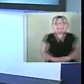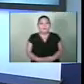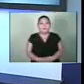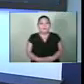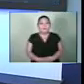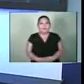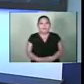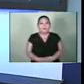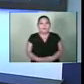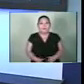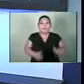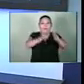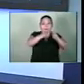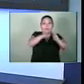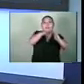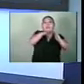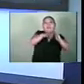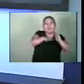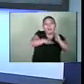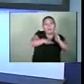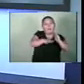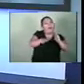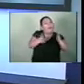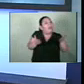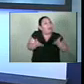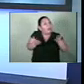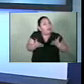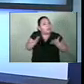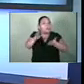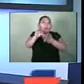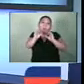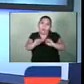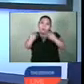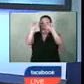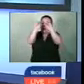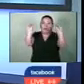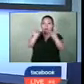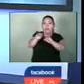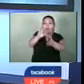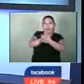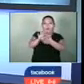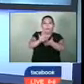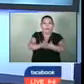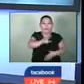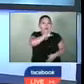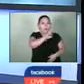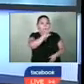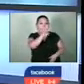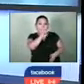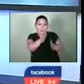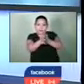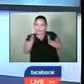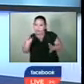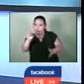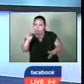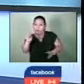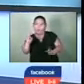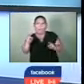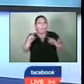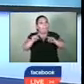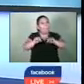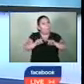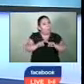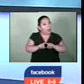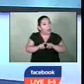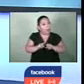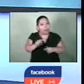El confinamiento provocó que comprar en internet se volviera una tendencia entre el año 2020 y 2021. Sin embargo, hacerlo